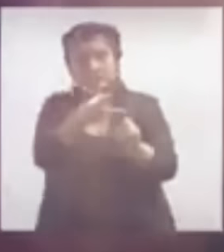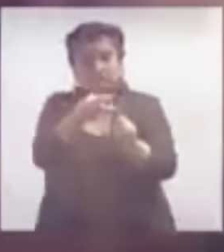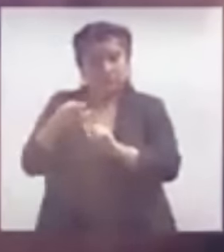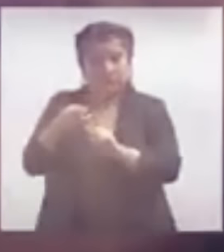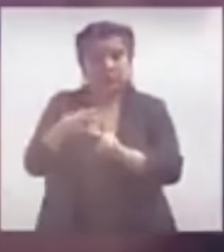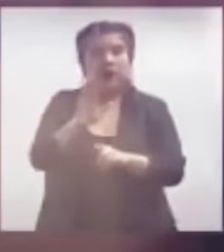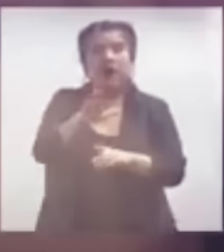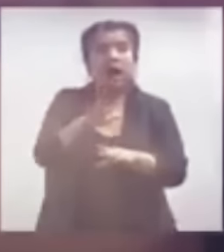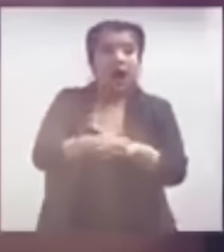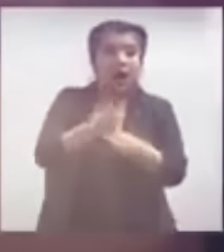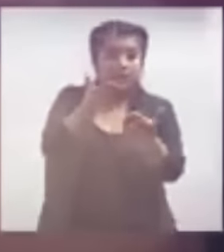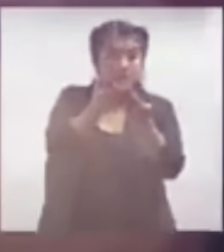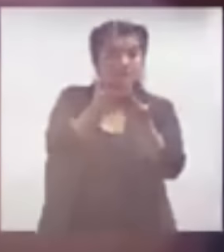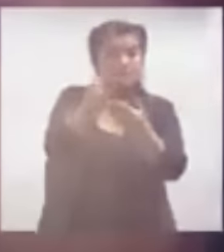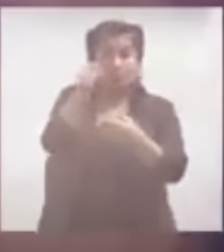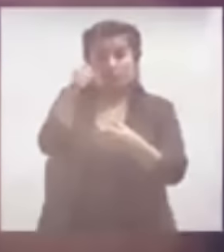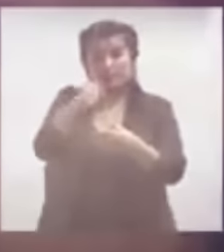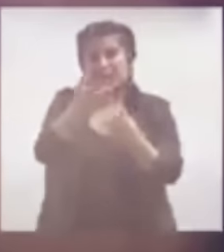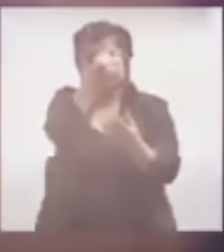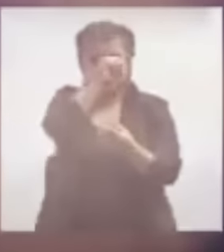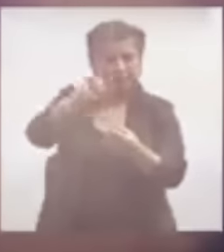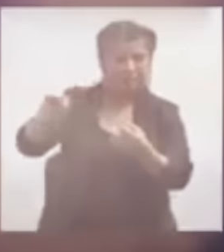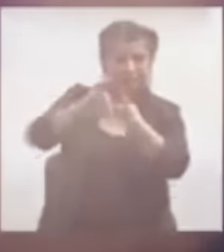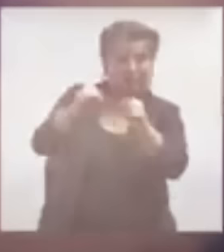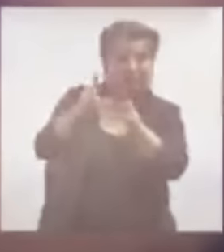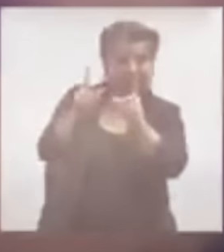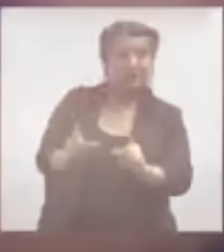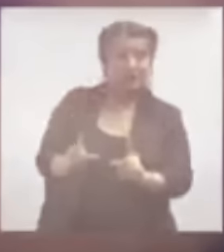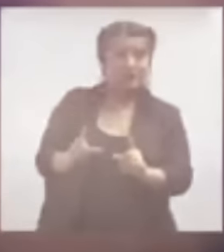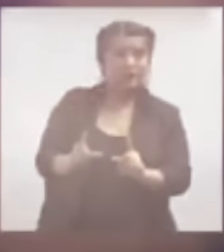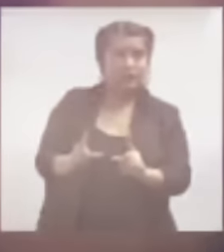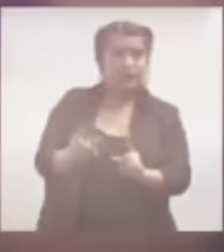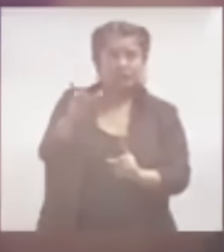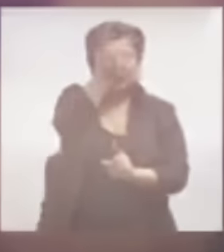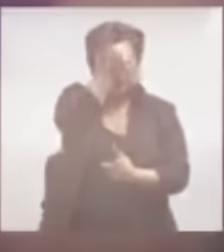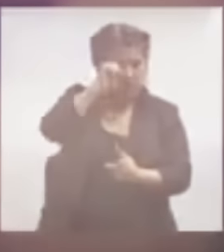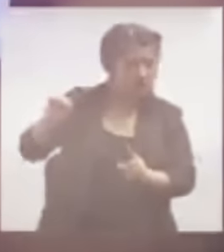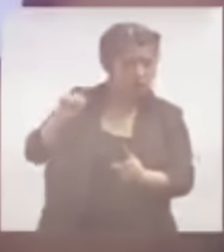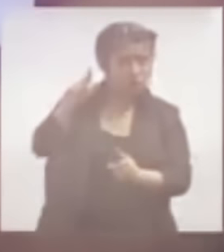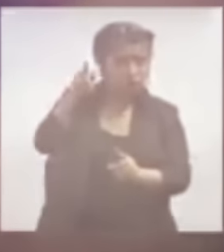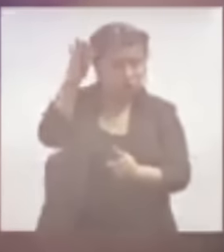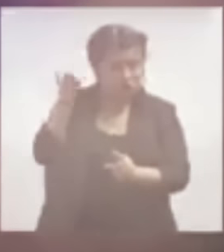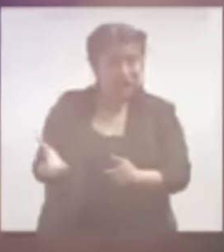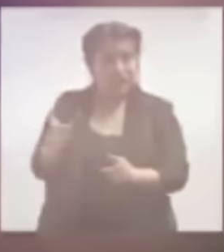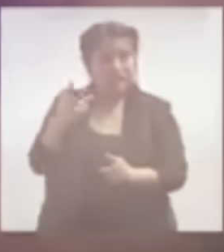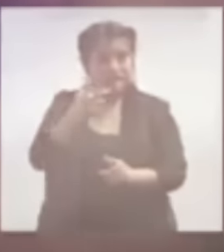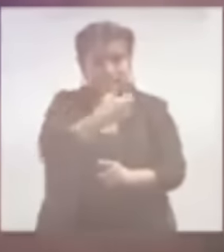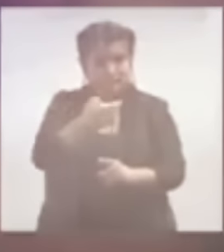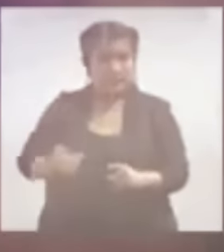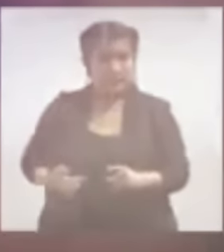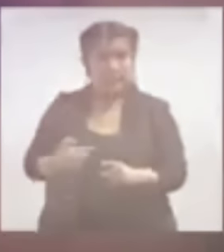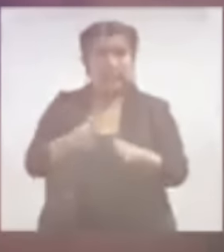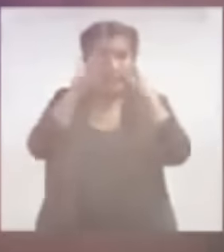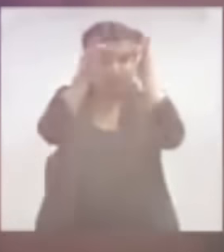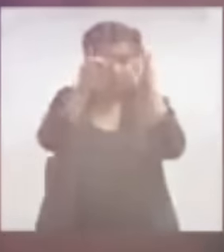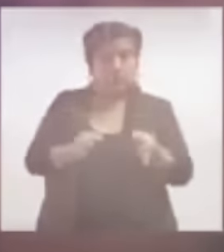está ignorando esta junta directiva, no solo está ignorando usted el acuerdo político